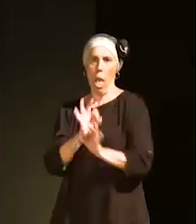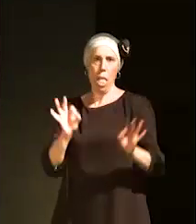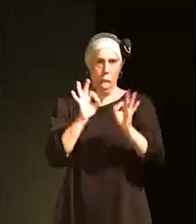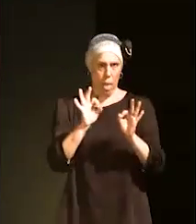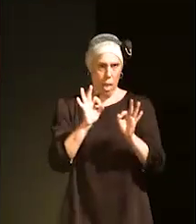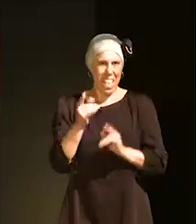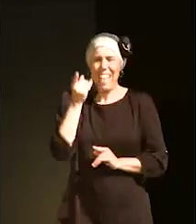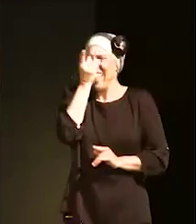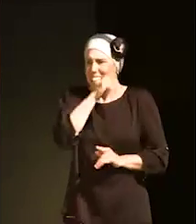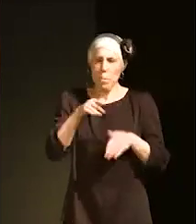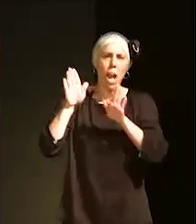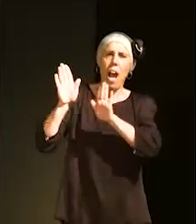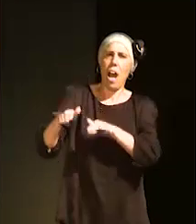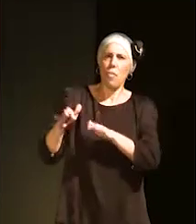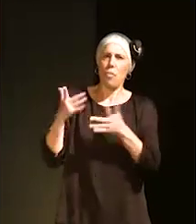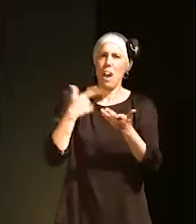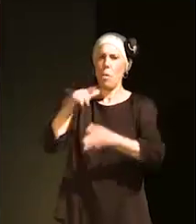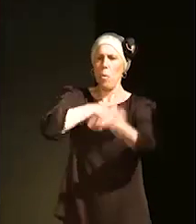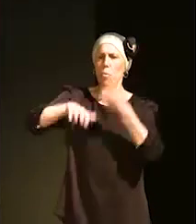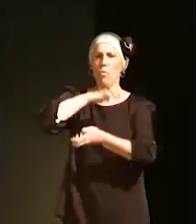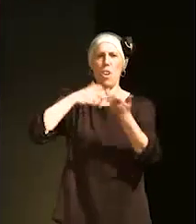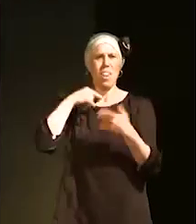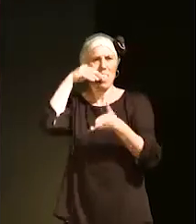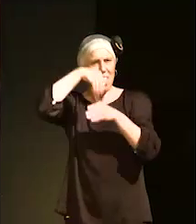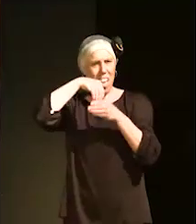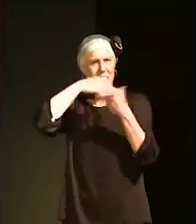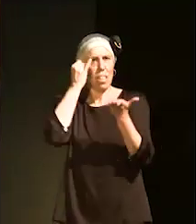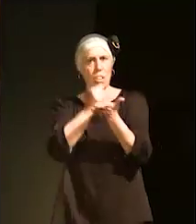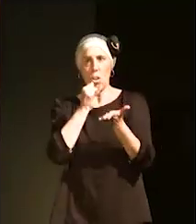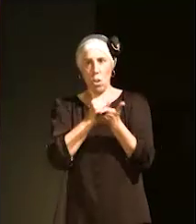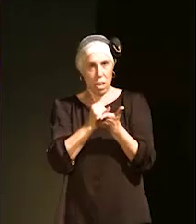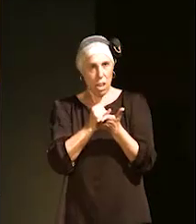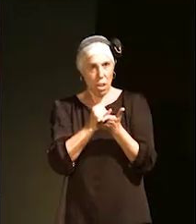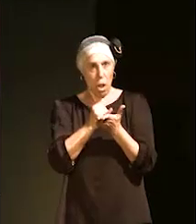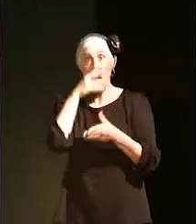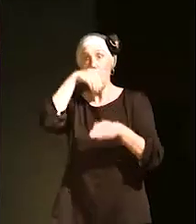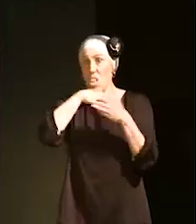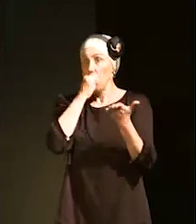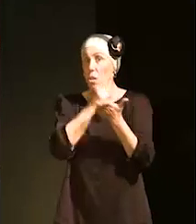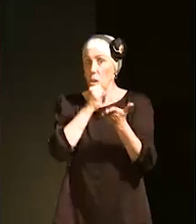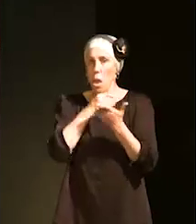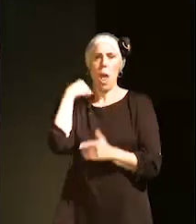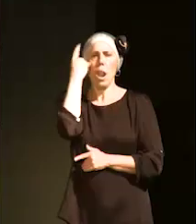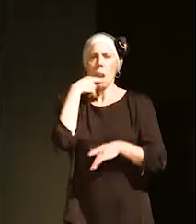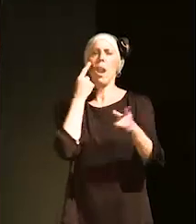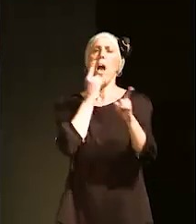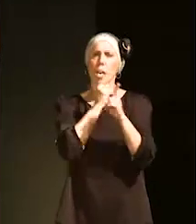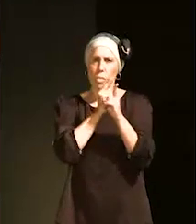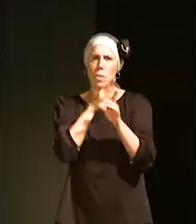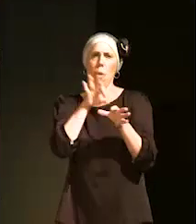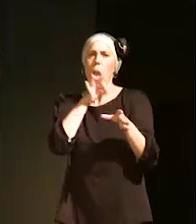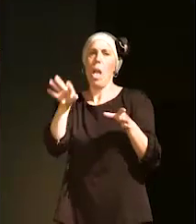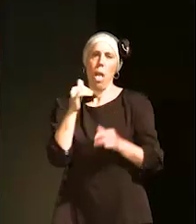que ya lo hemos vivido por donde han pasado el racismo y la exclusión creo